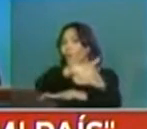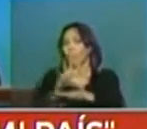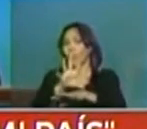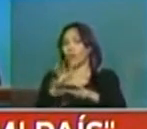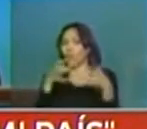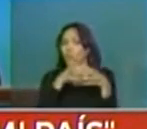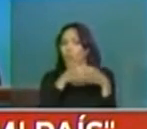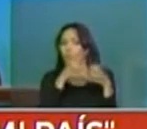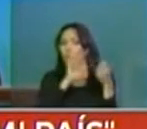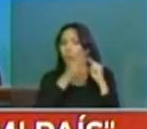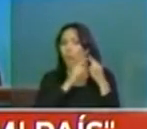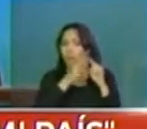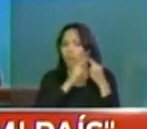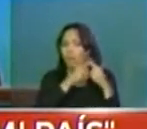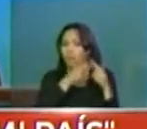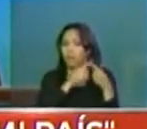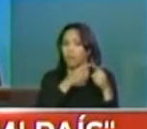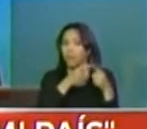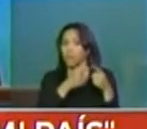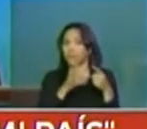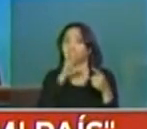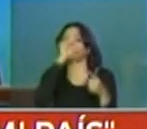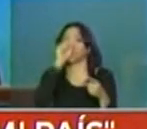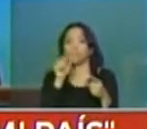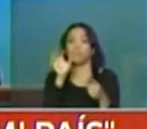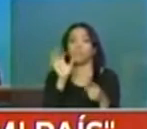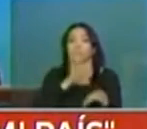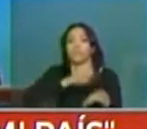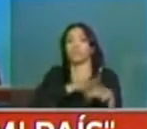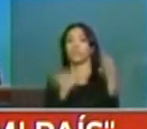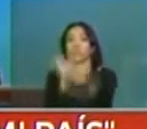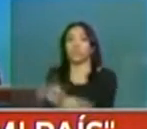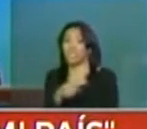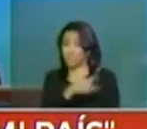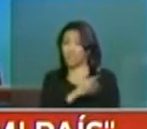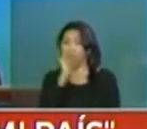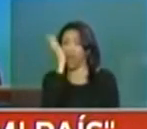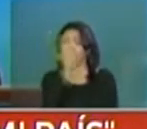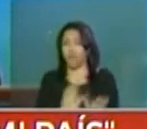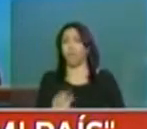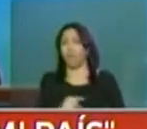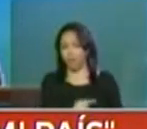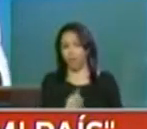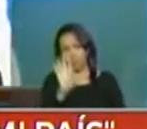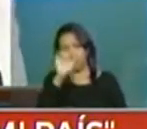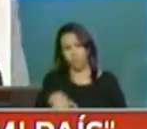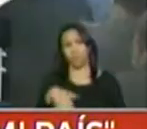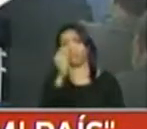que no es la voz de las rugas, es una algarabía de excitación de prejuzgamiento.